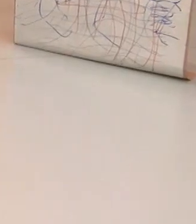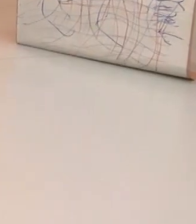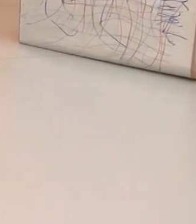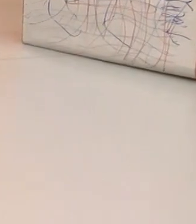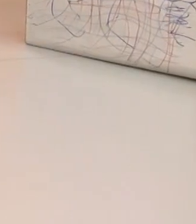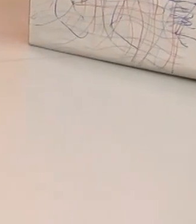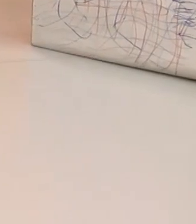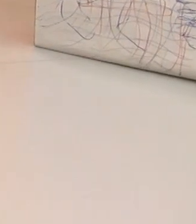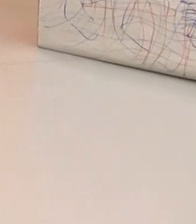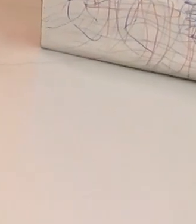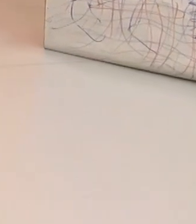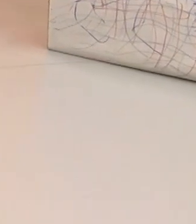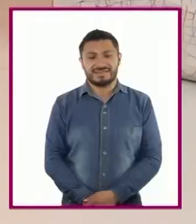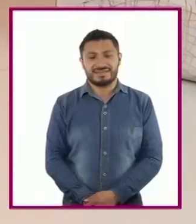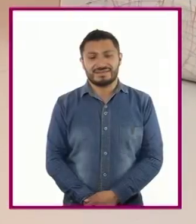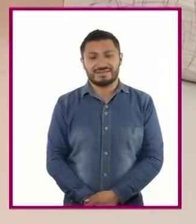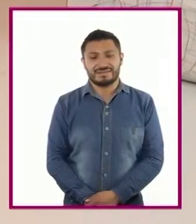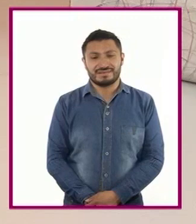Podemos hacer música con esto.